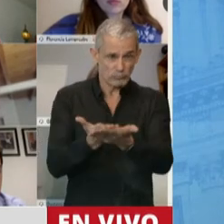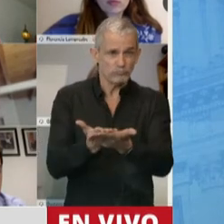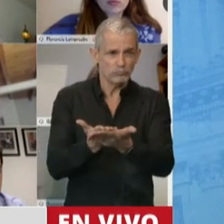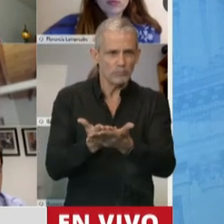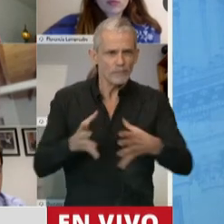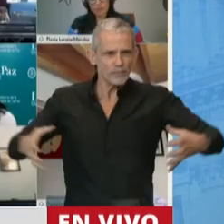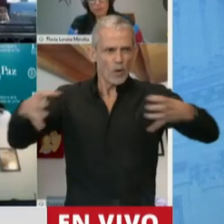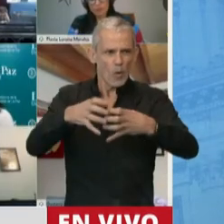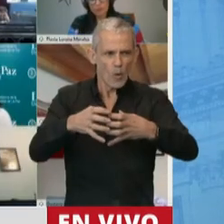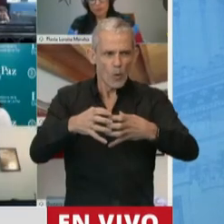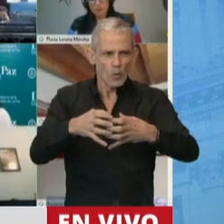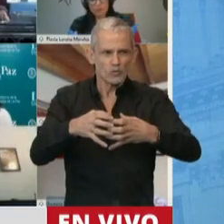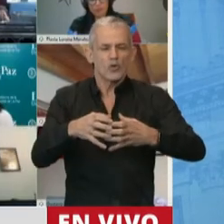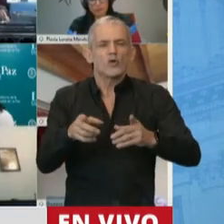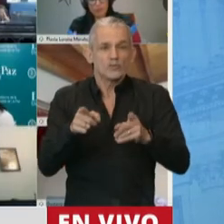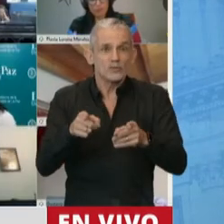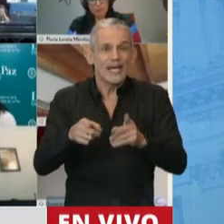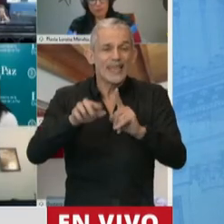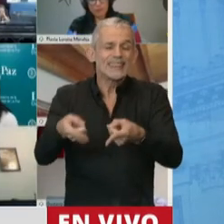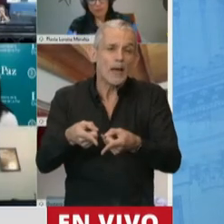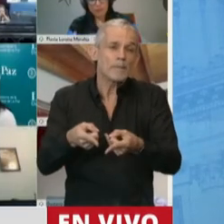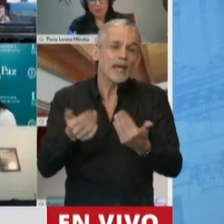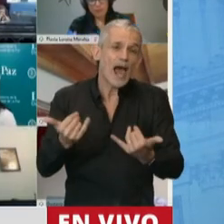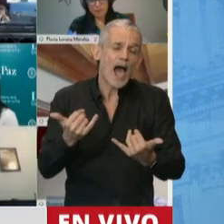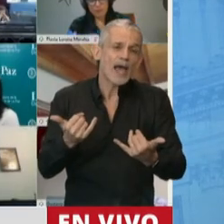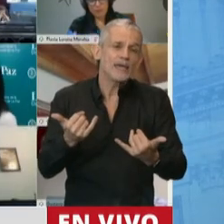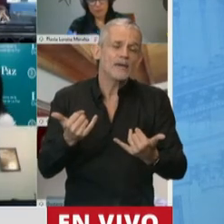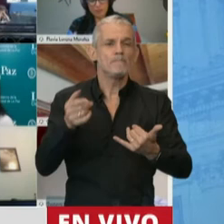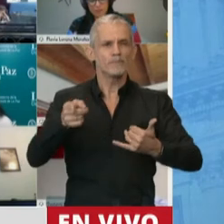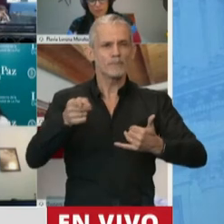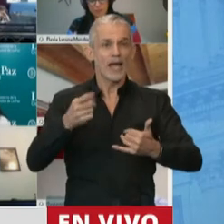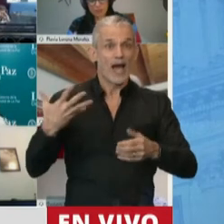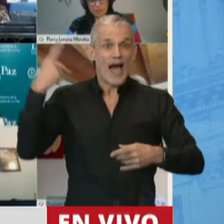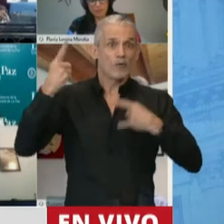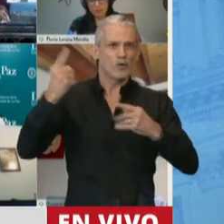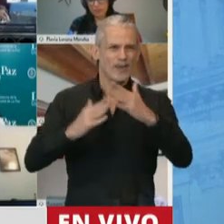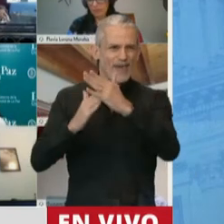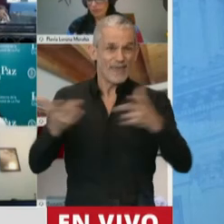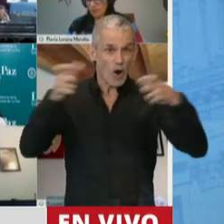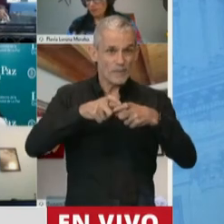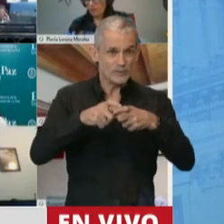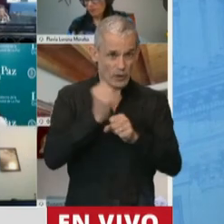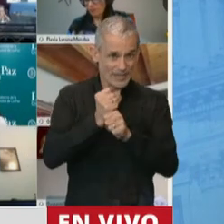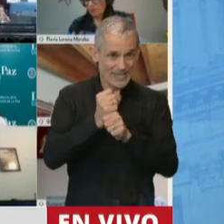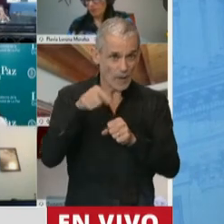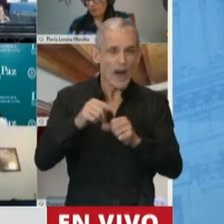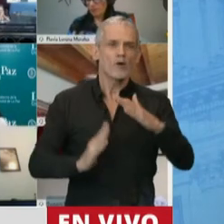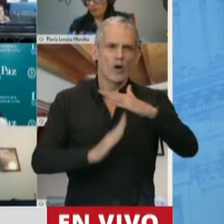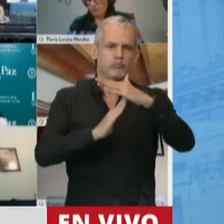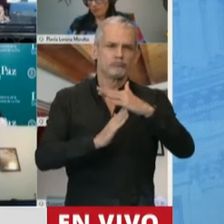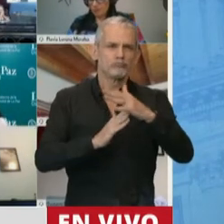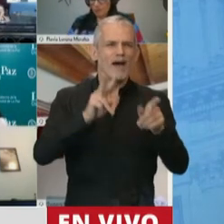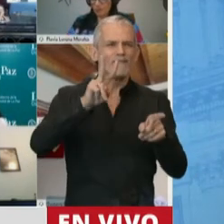elaboración colectiva y creo que hubo de parte de las autoridades de la Comisión de Trabajo, tanto